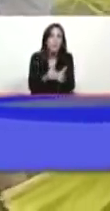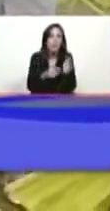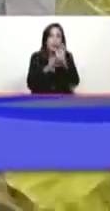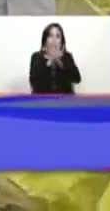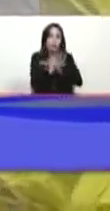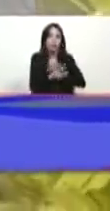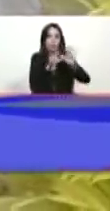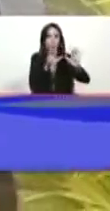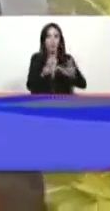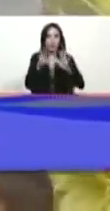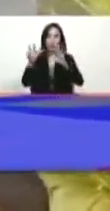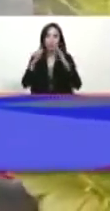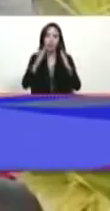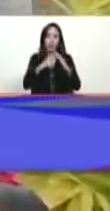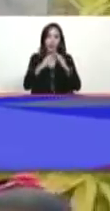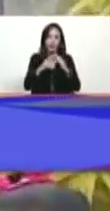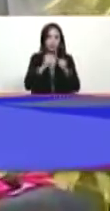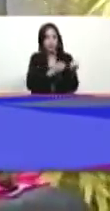3.488.